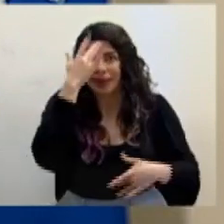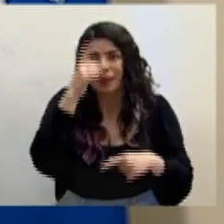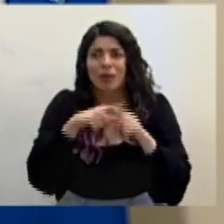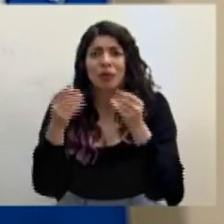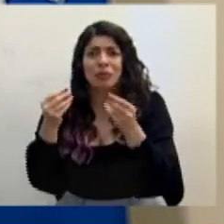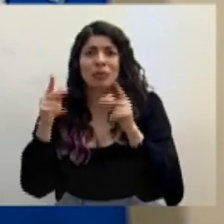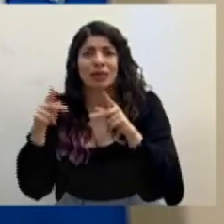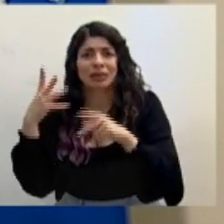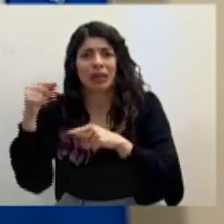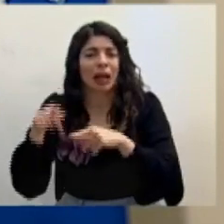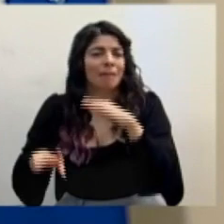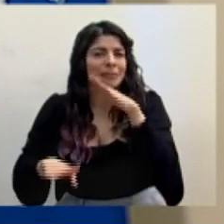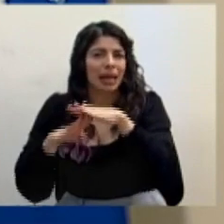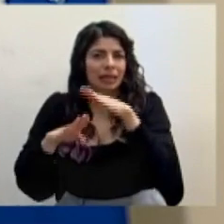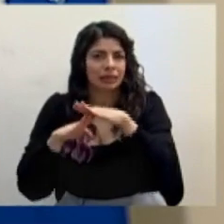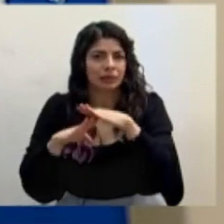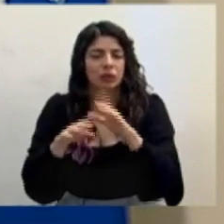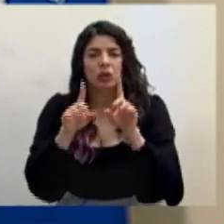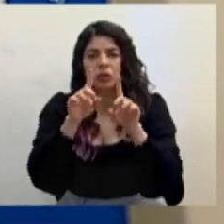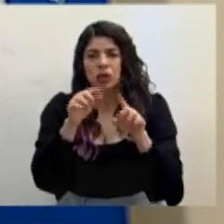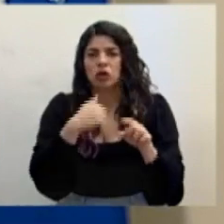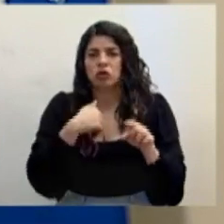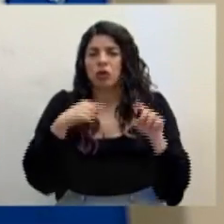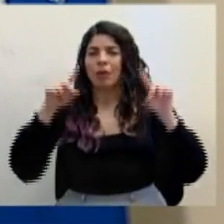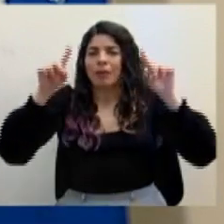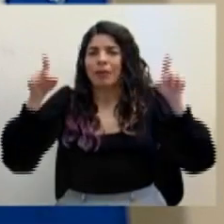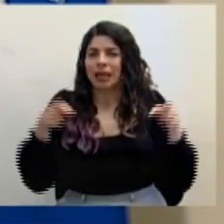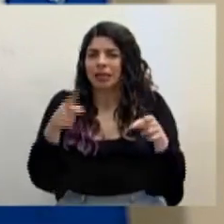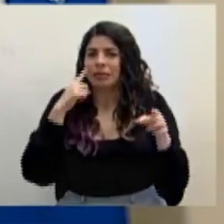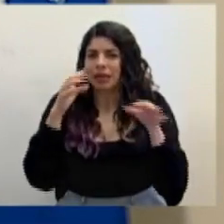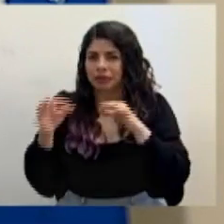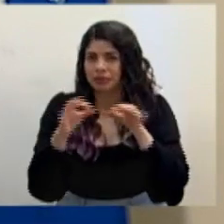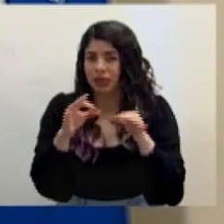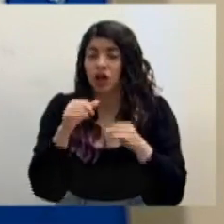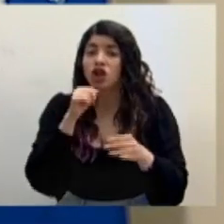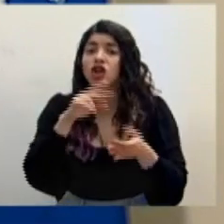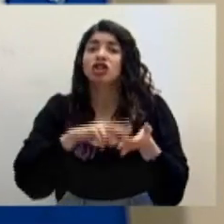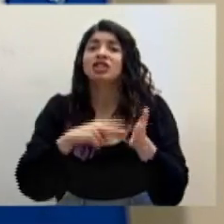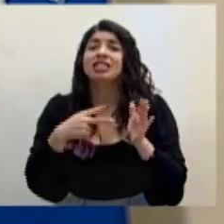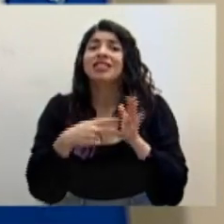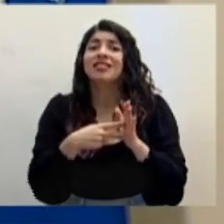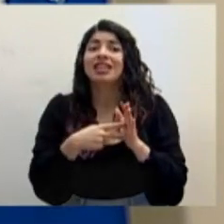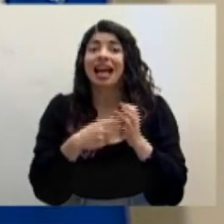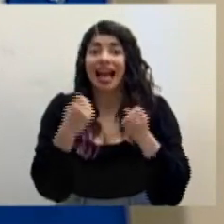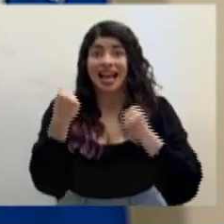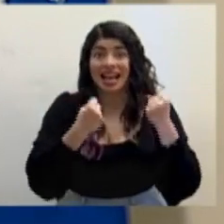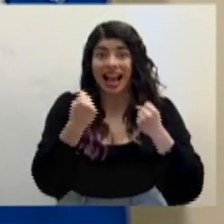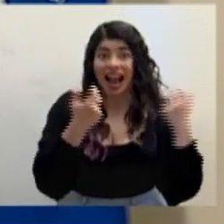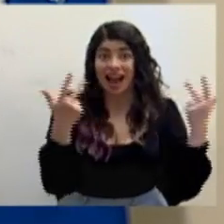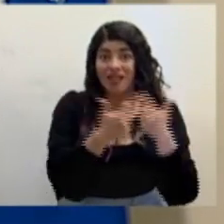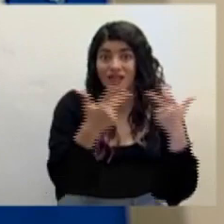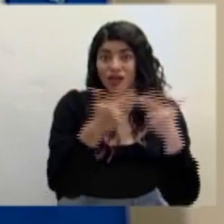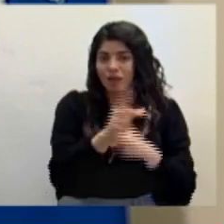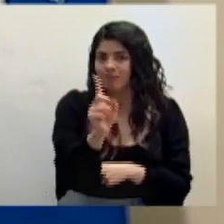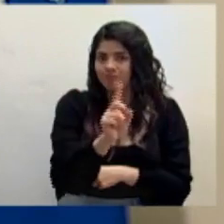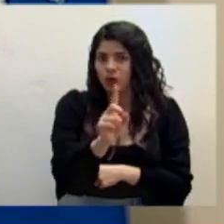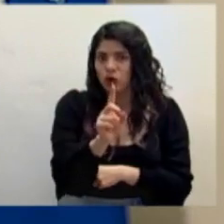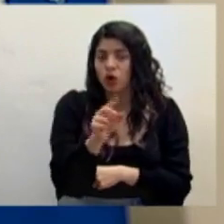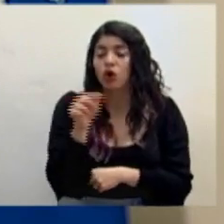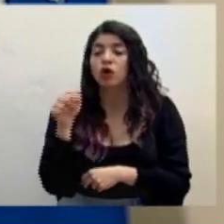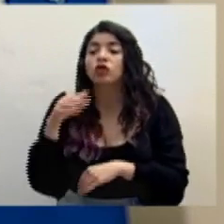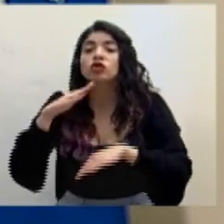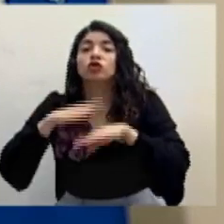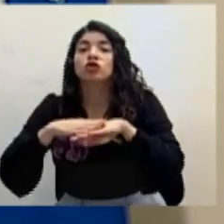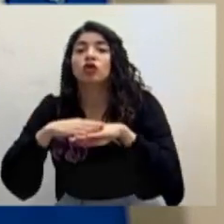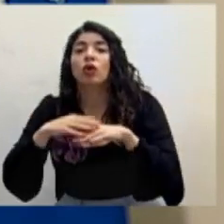podría implicar, y aquí permítame hacer un paréntesis, porque no estoy hablando de movilidad en vehículos, estoy hablando de la